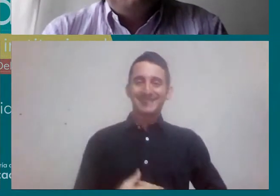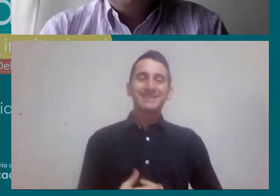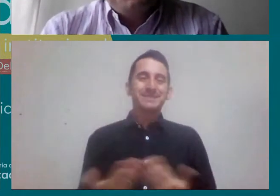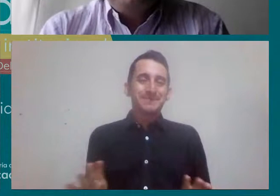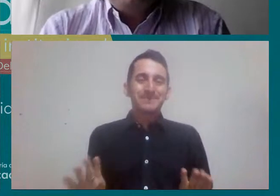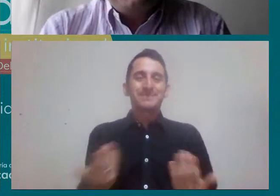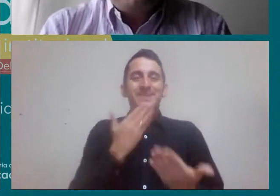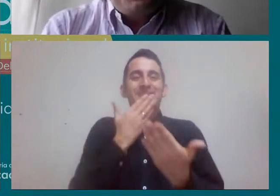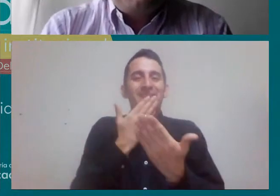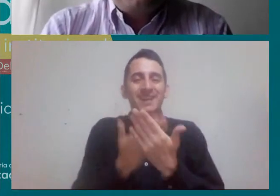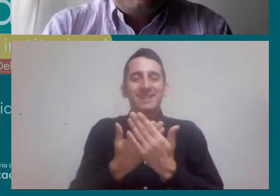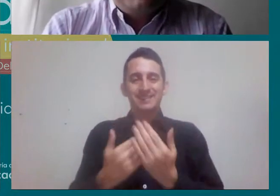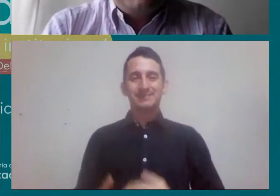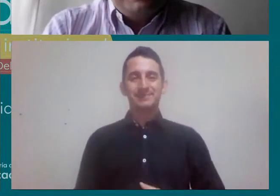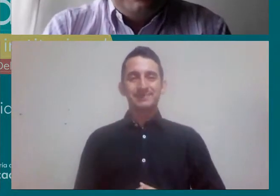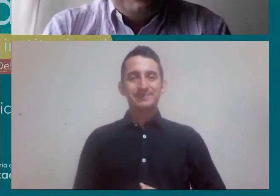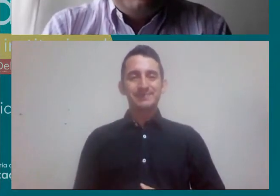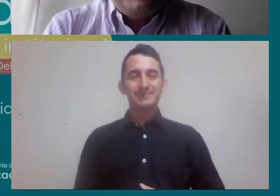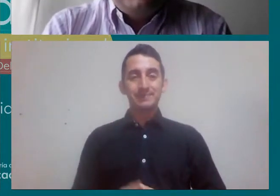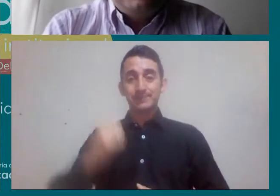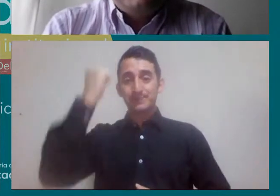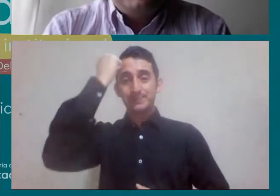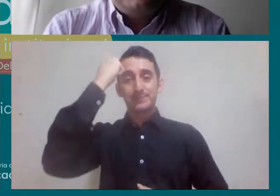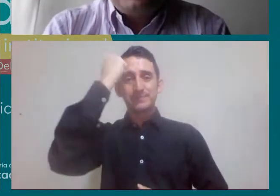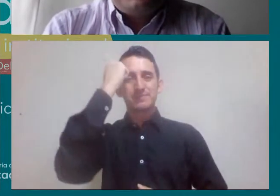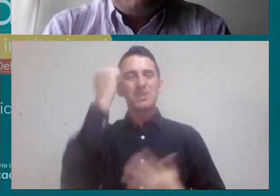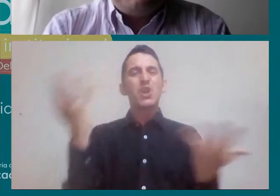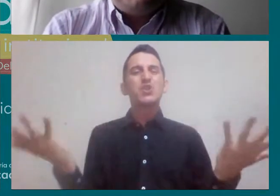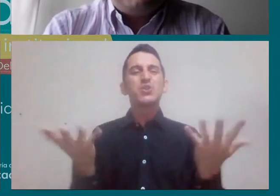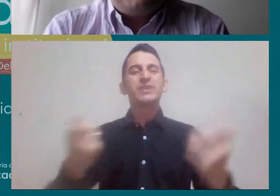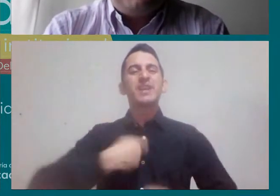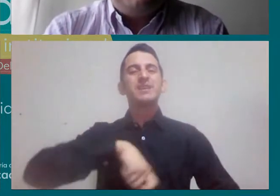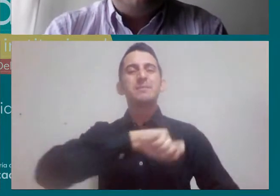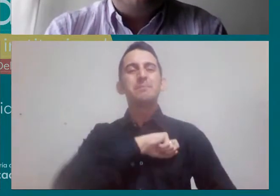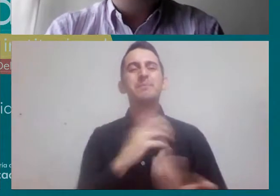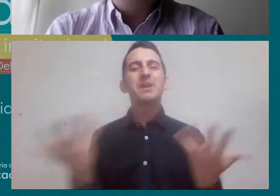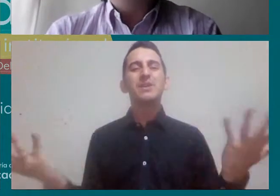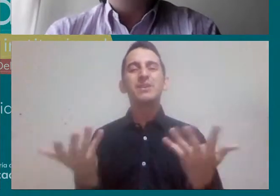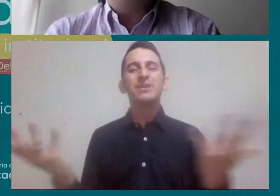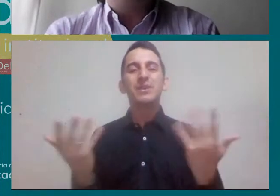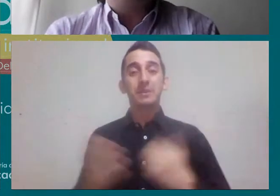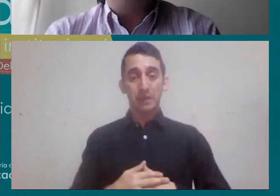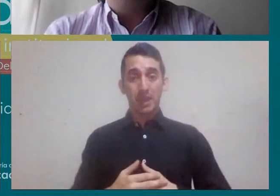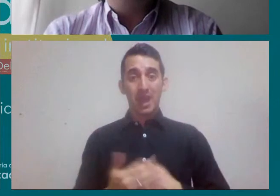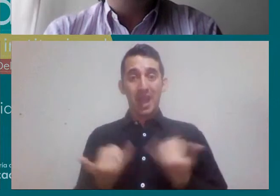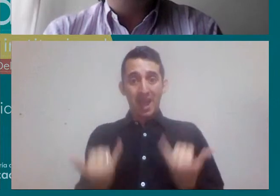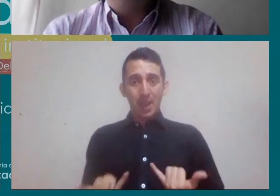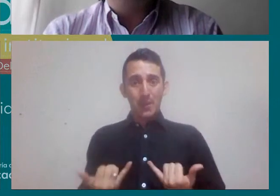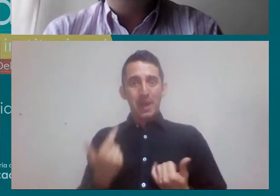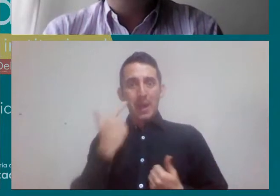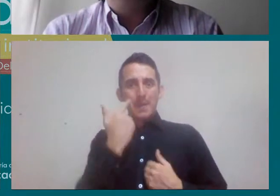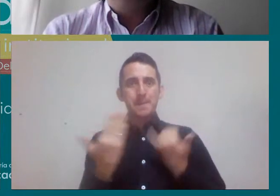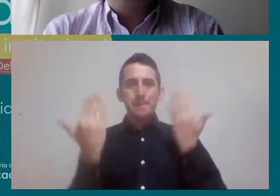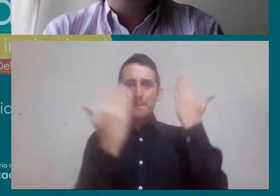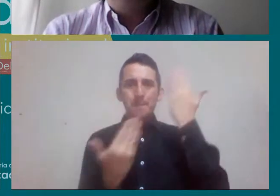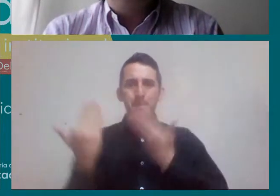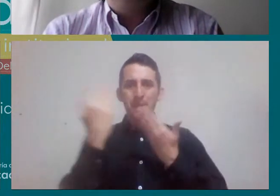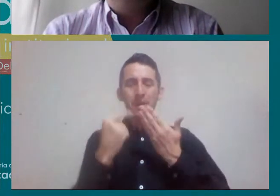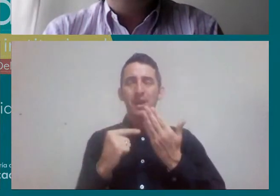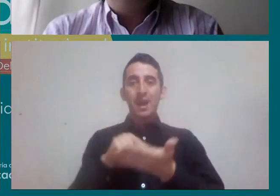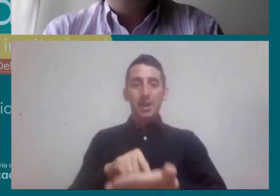Muchas gracias. Bueno, profesor, ¿en qué lugar de España está? Porque cuando estábamos haciendo pruebas, usted nos mostró un